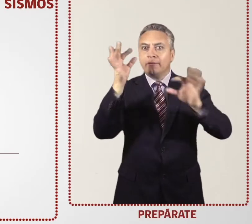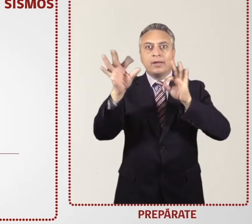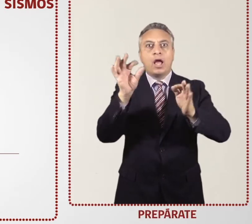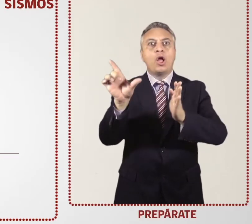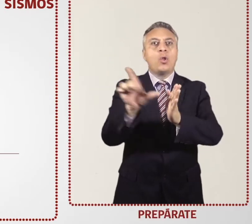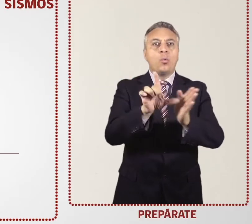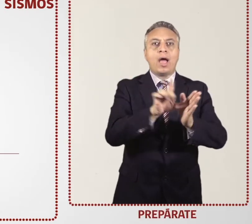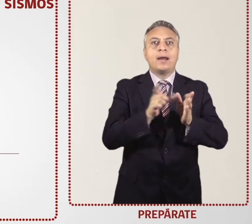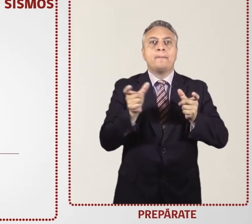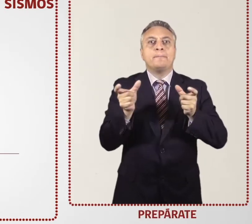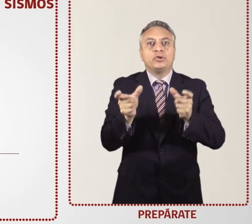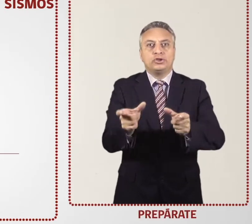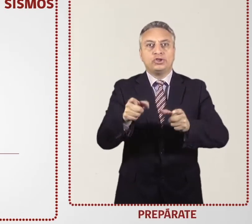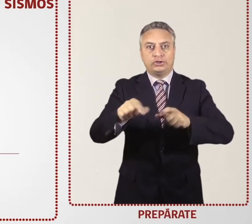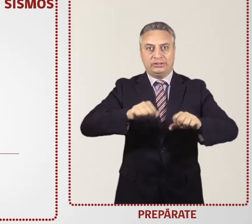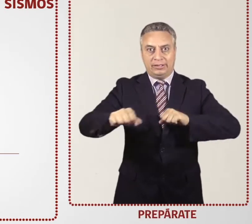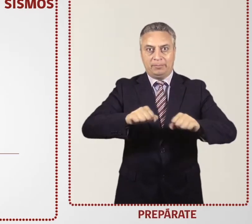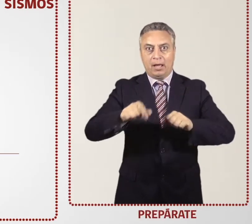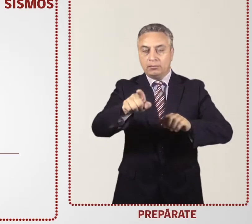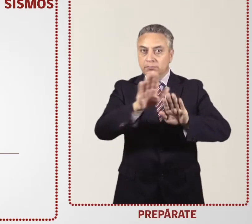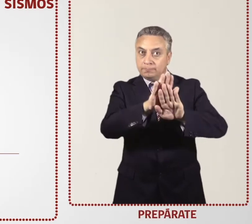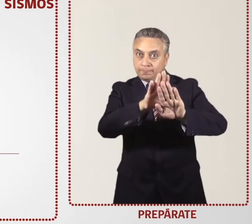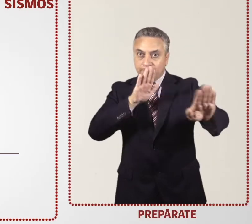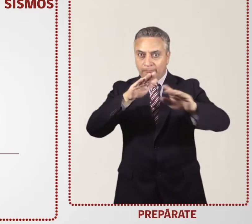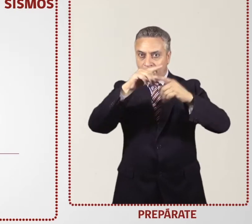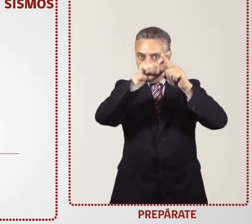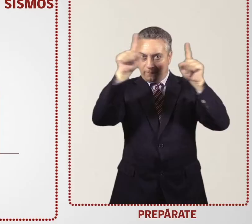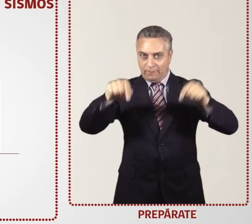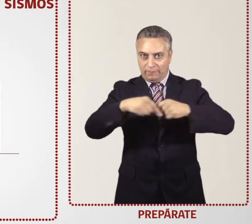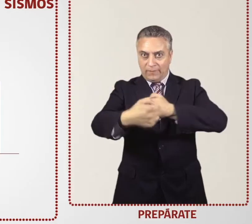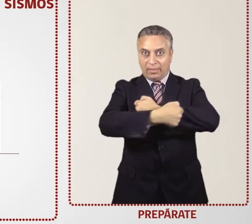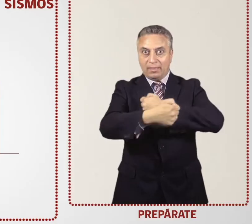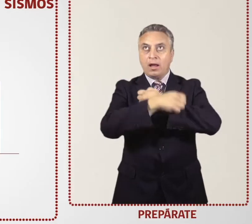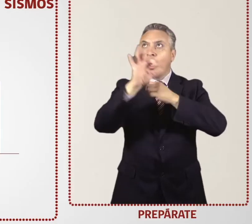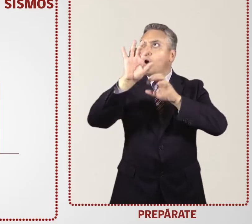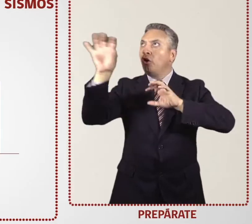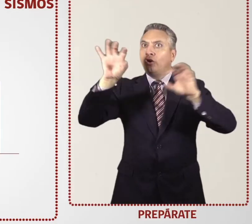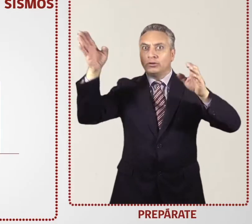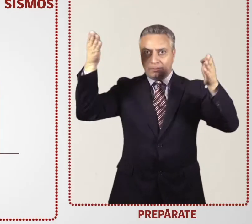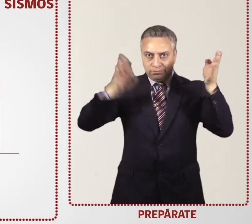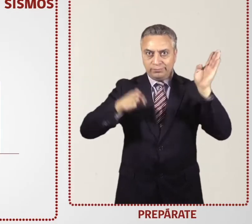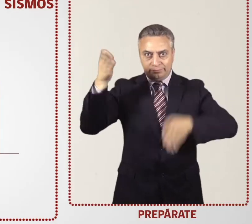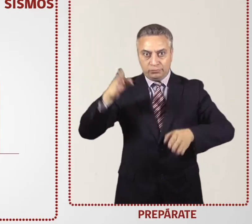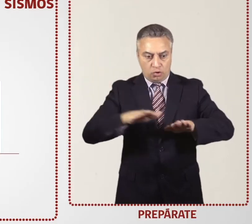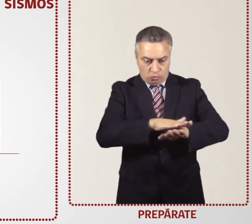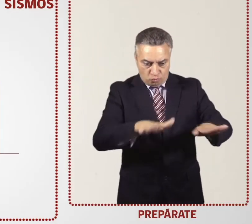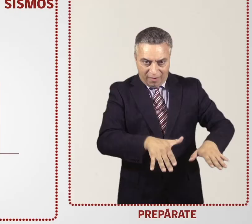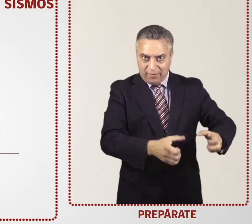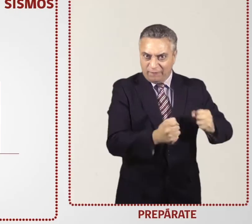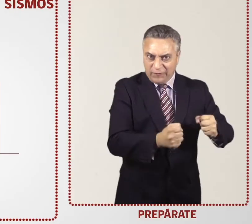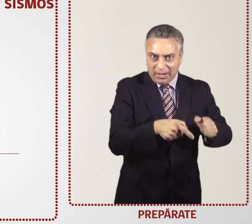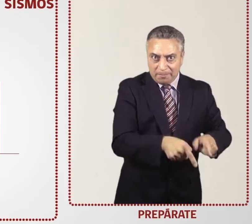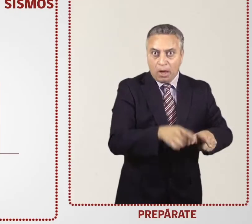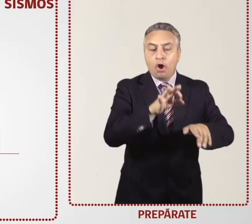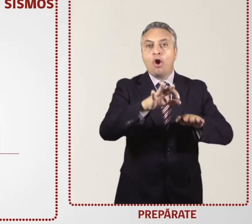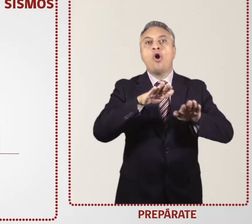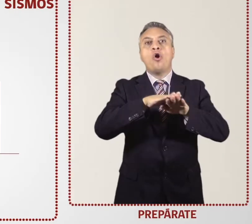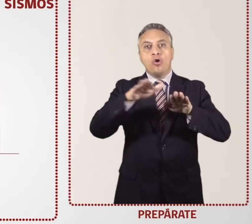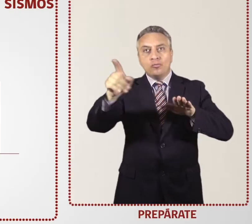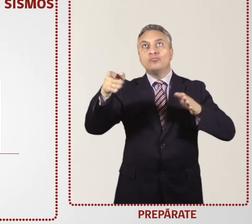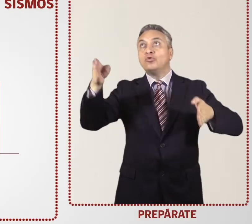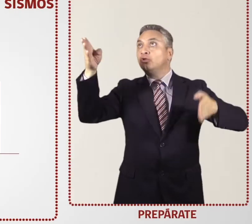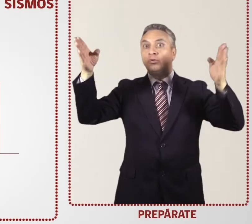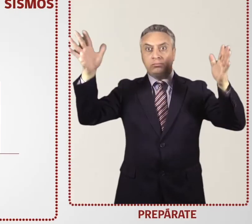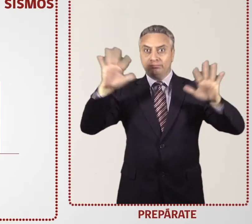Identifica lugares de protección sísmica alejados de ventanas y elementos que puedan caer encima. Ancla los muebles al piso, los muros